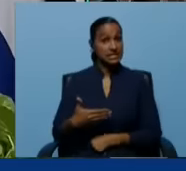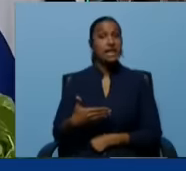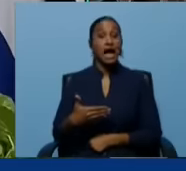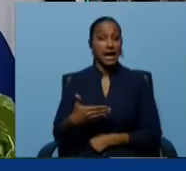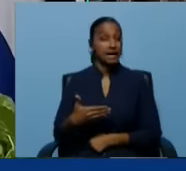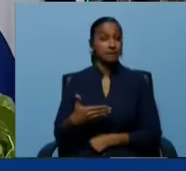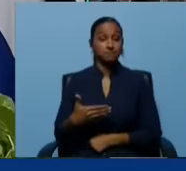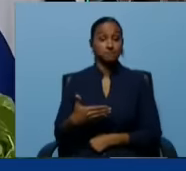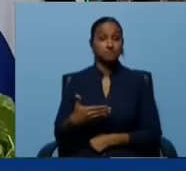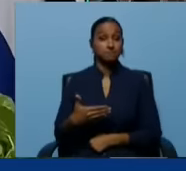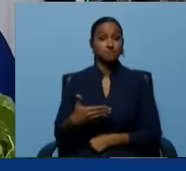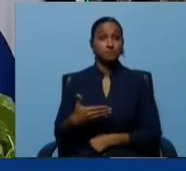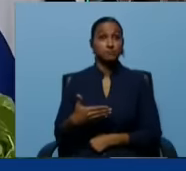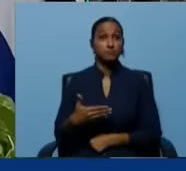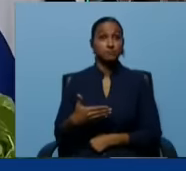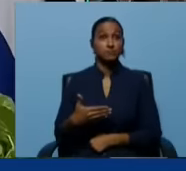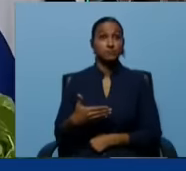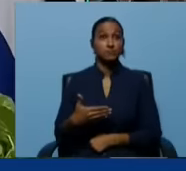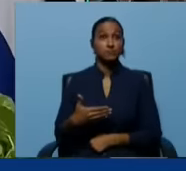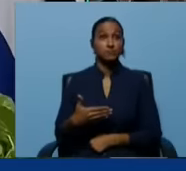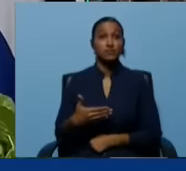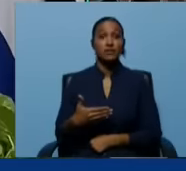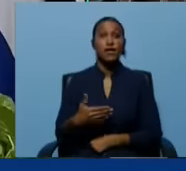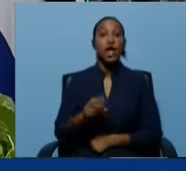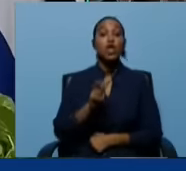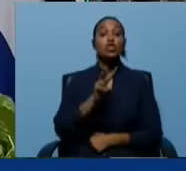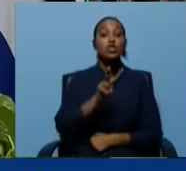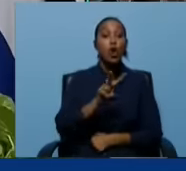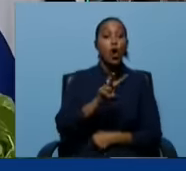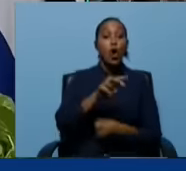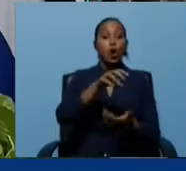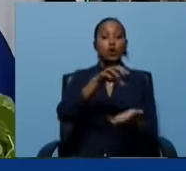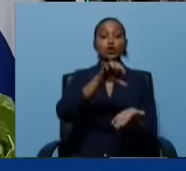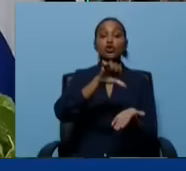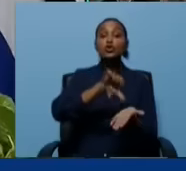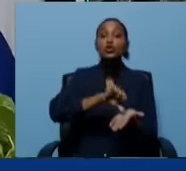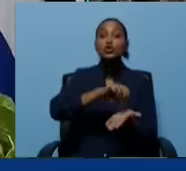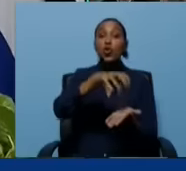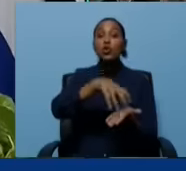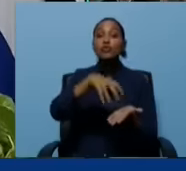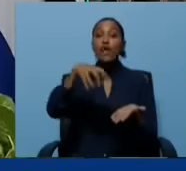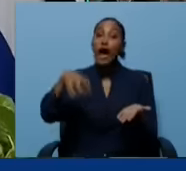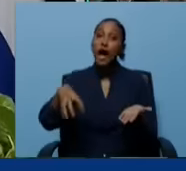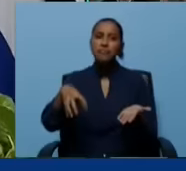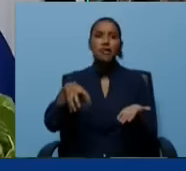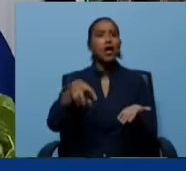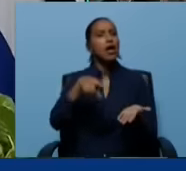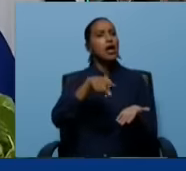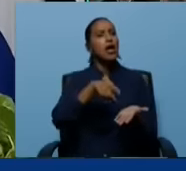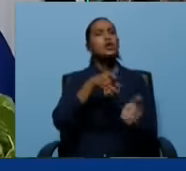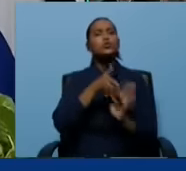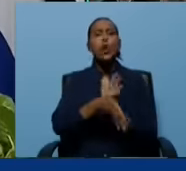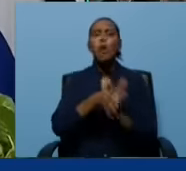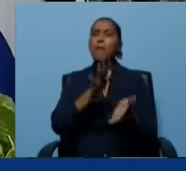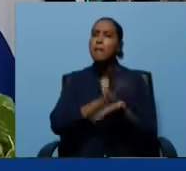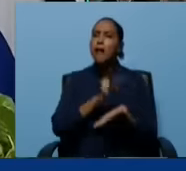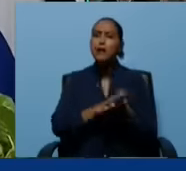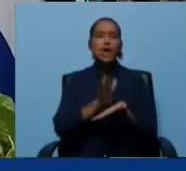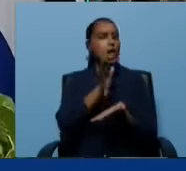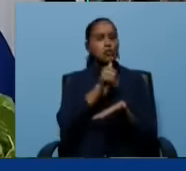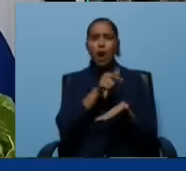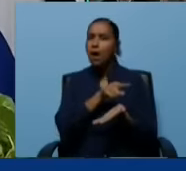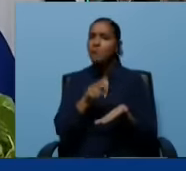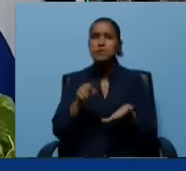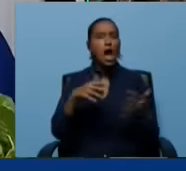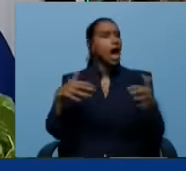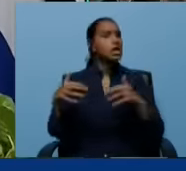bombazo a dos ciudades pacíficas donde no habían frentes de guerra.